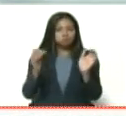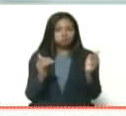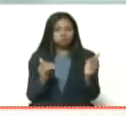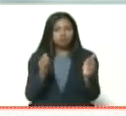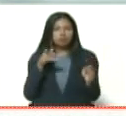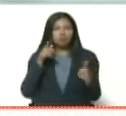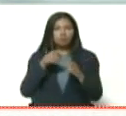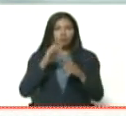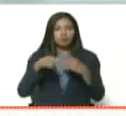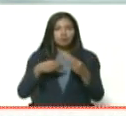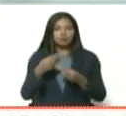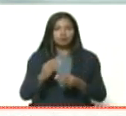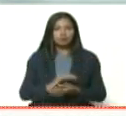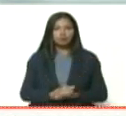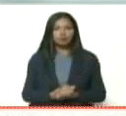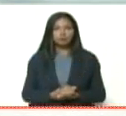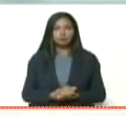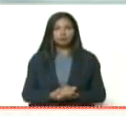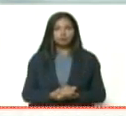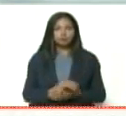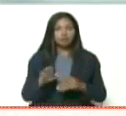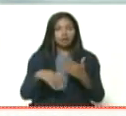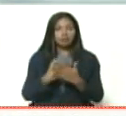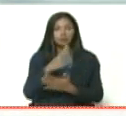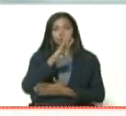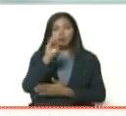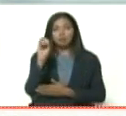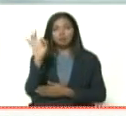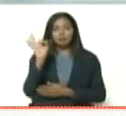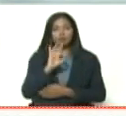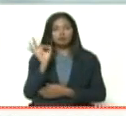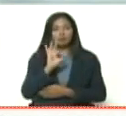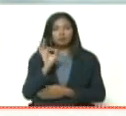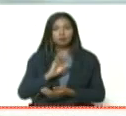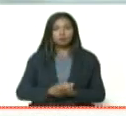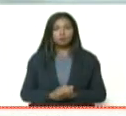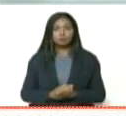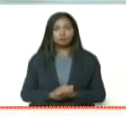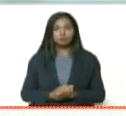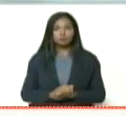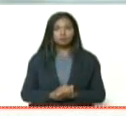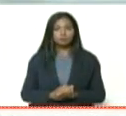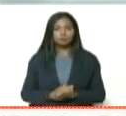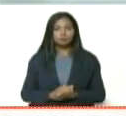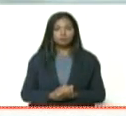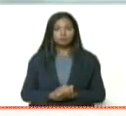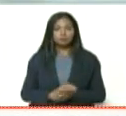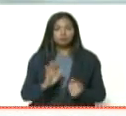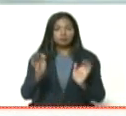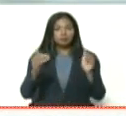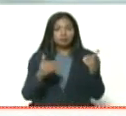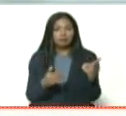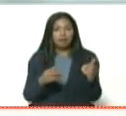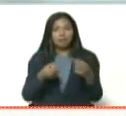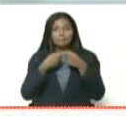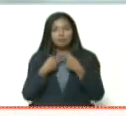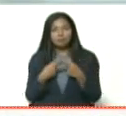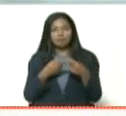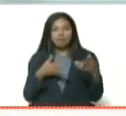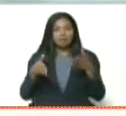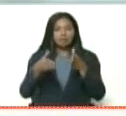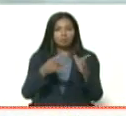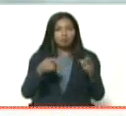estamos optimizando hasta un 40% de cajas CLAP que se perdían en el